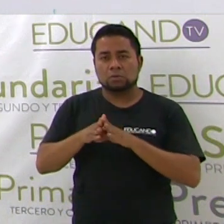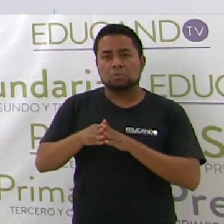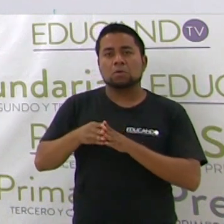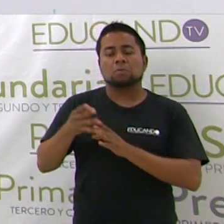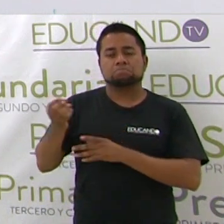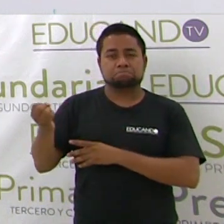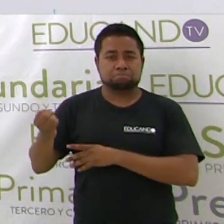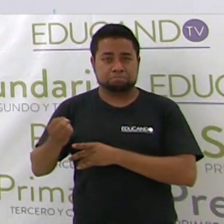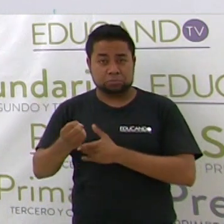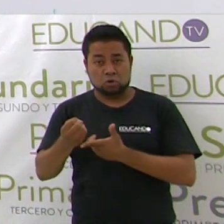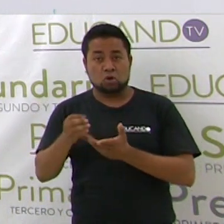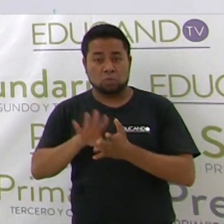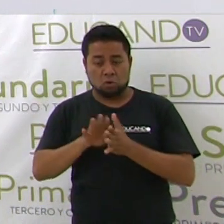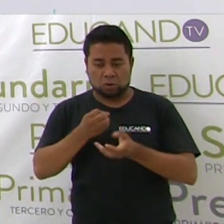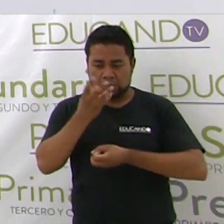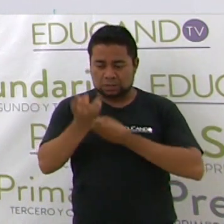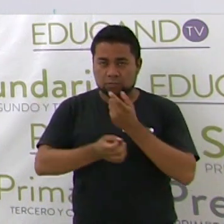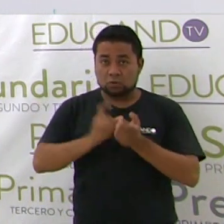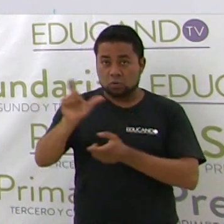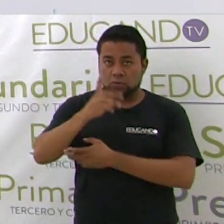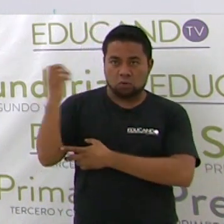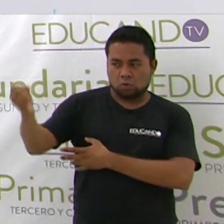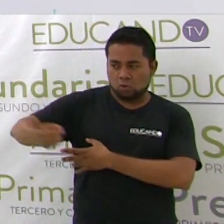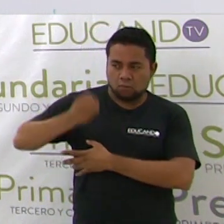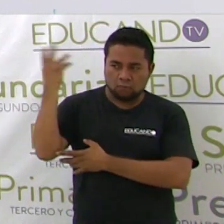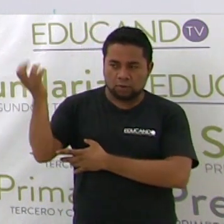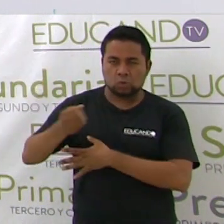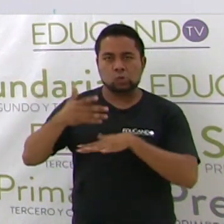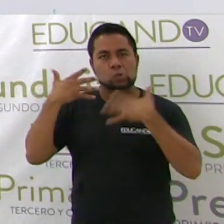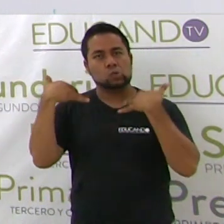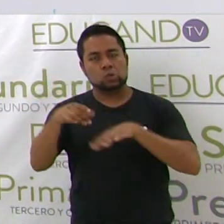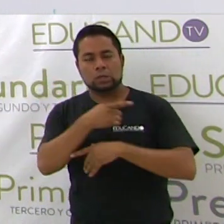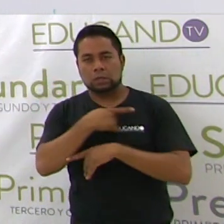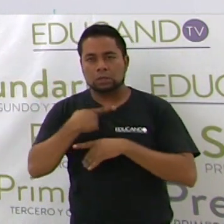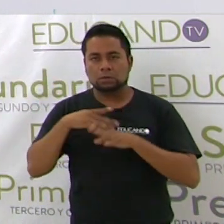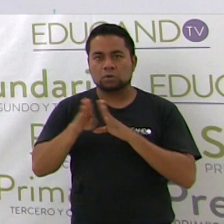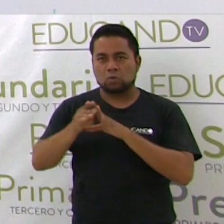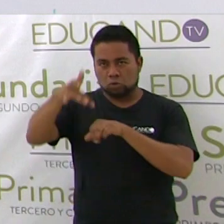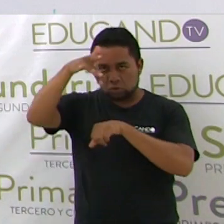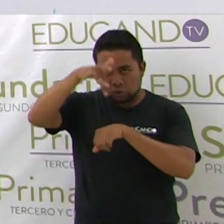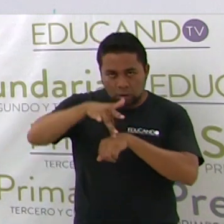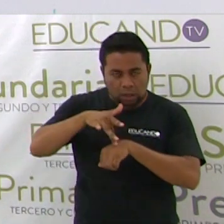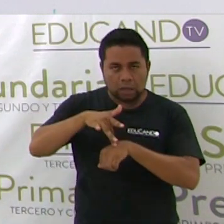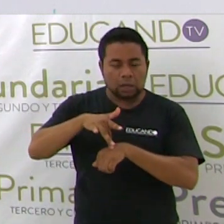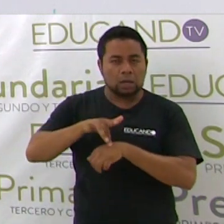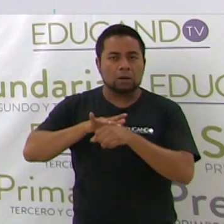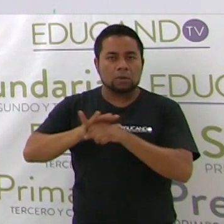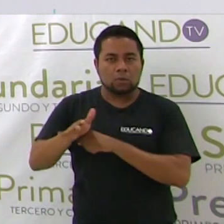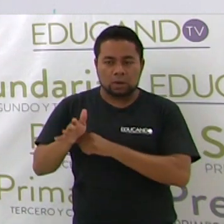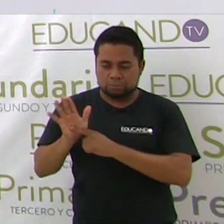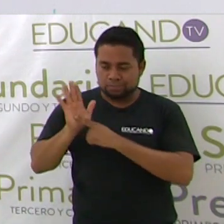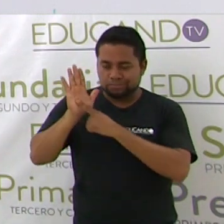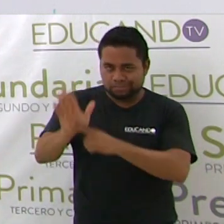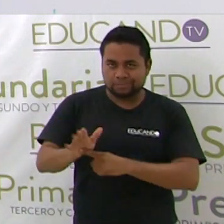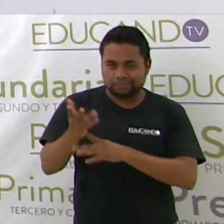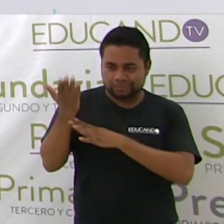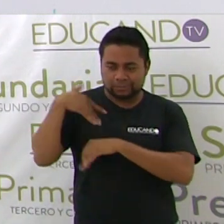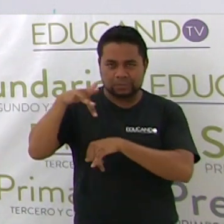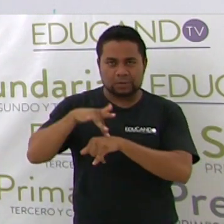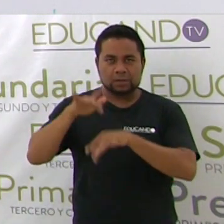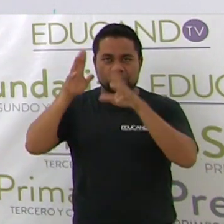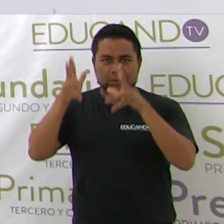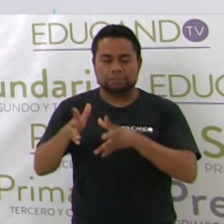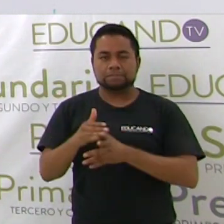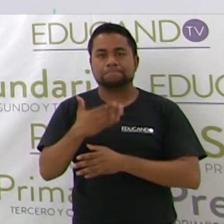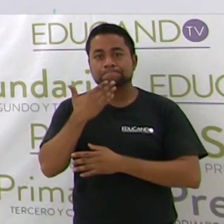En cambio, en una conferencia no. En una conferencia nosotros tenemos que haber vivido lo que vamos a presentar. Bueno, entonces